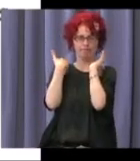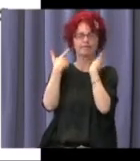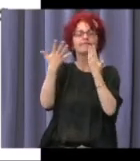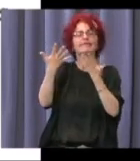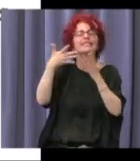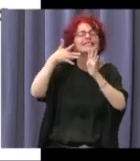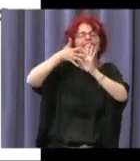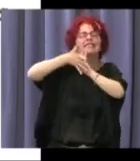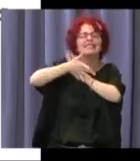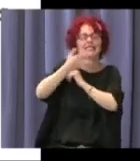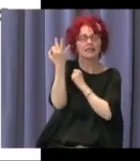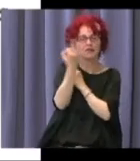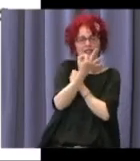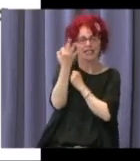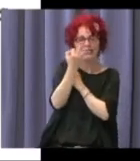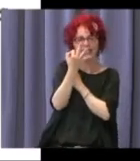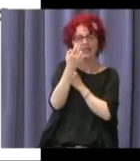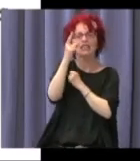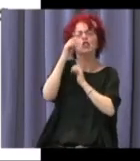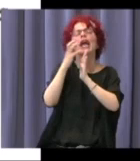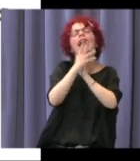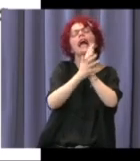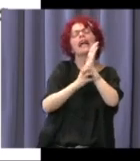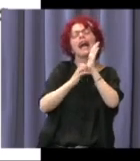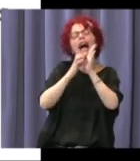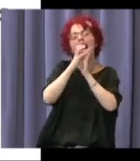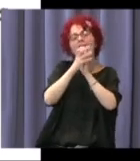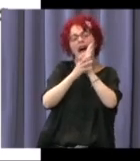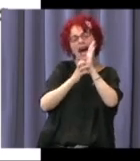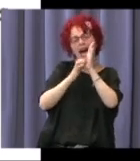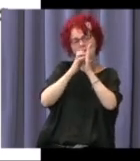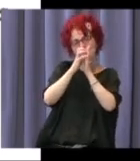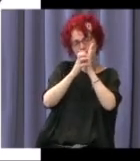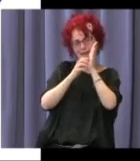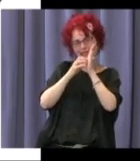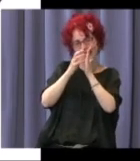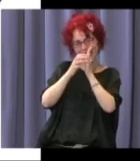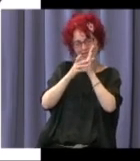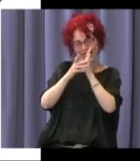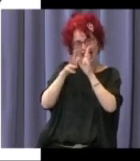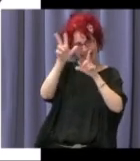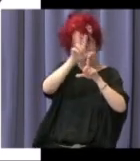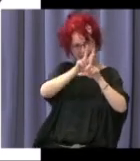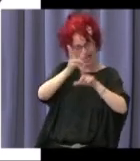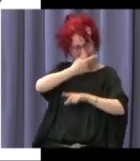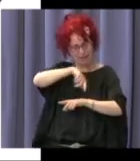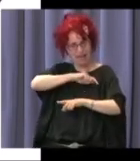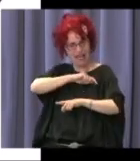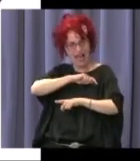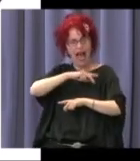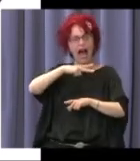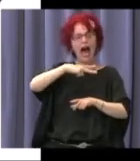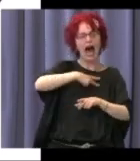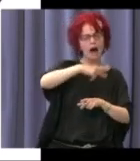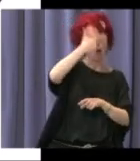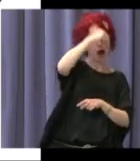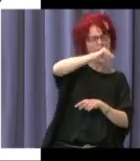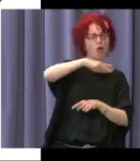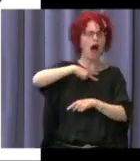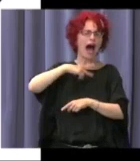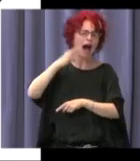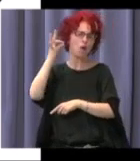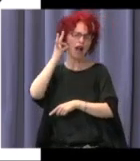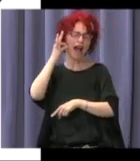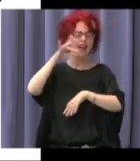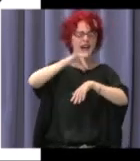es gramática del español, morfología española. Destacan estos casos abogado, abogada, médico,